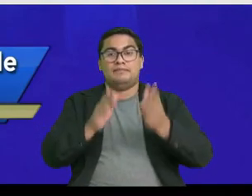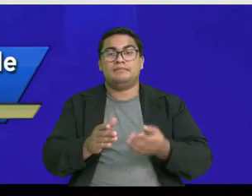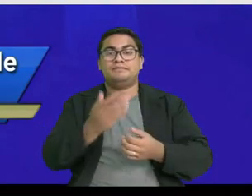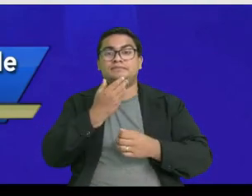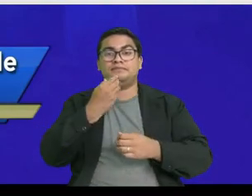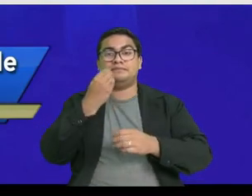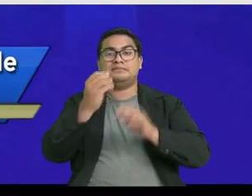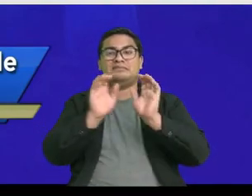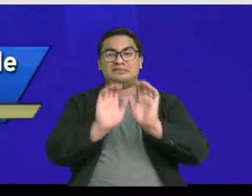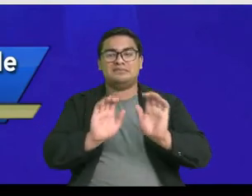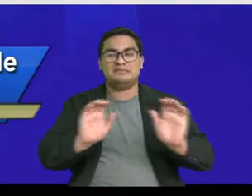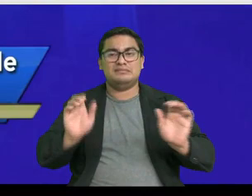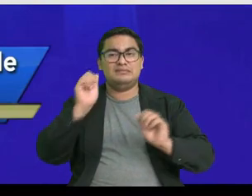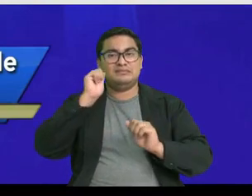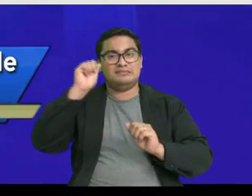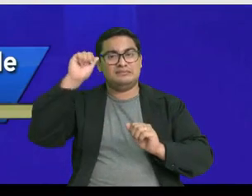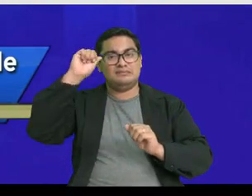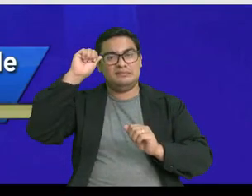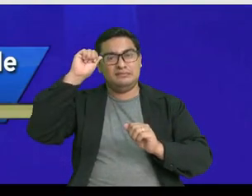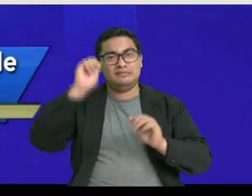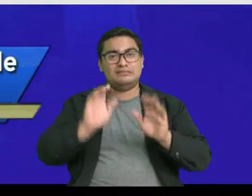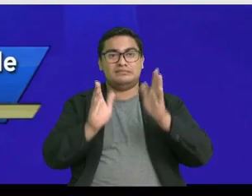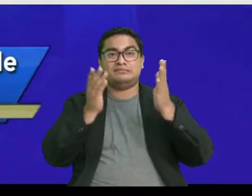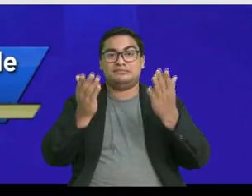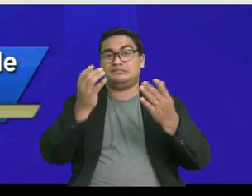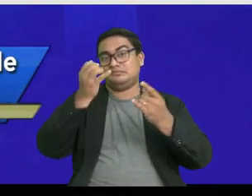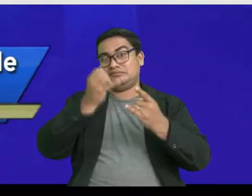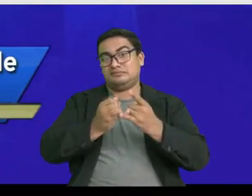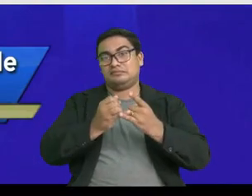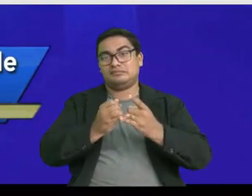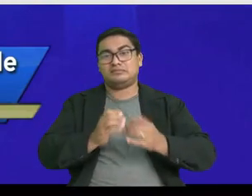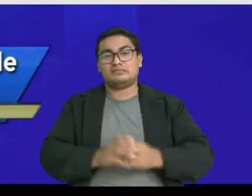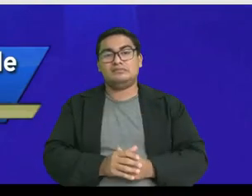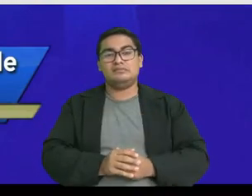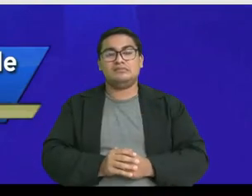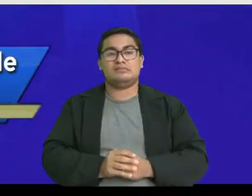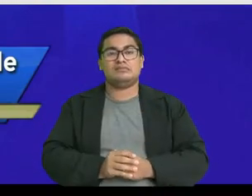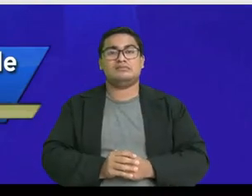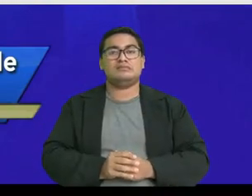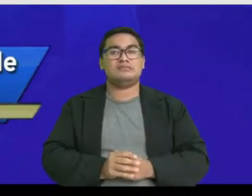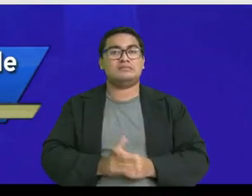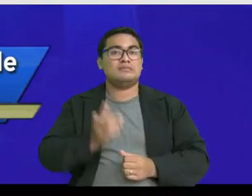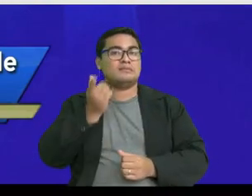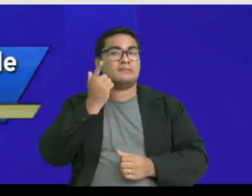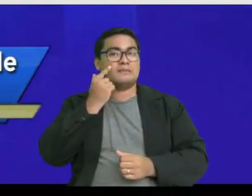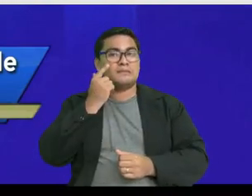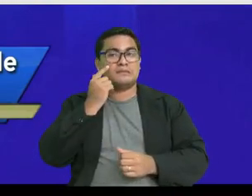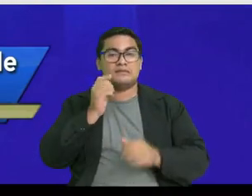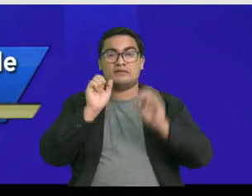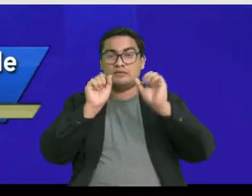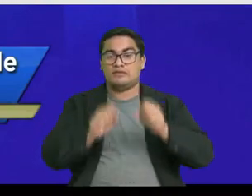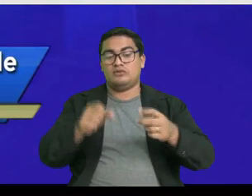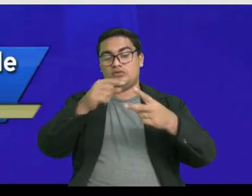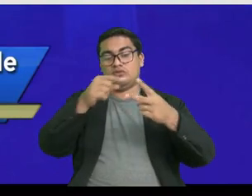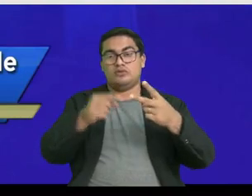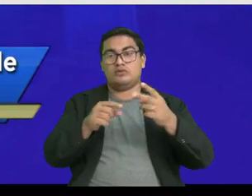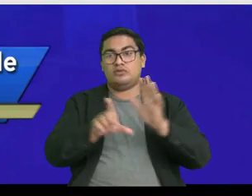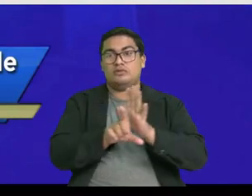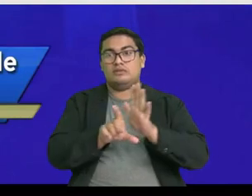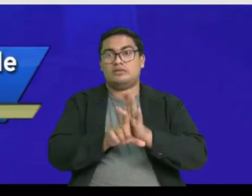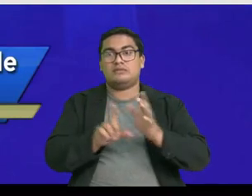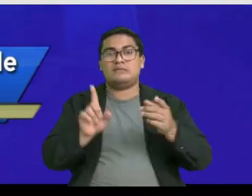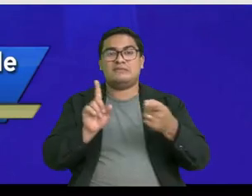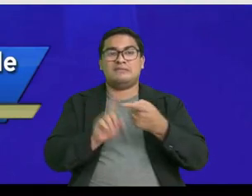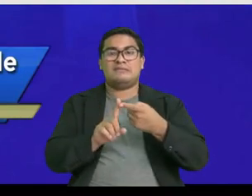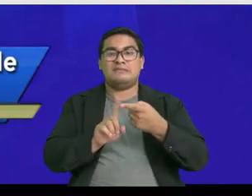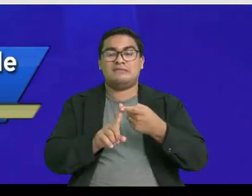niñez, adulto mayor y equidad de género. Ok. Entonces vemos, ¿verdad? Podemos hablar de dos leyes. Tenemos la ley,